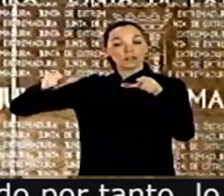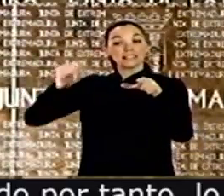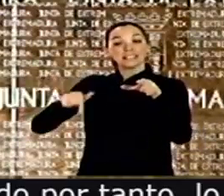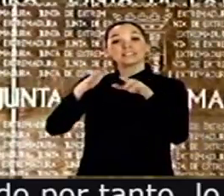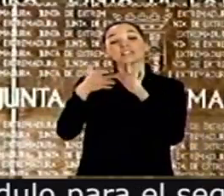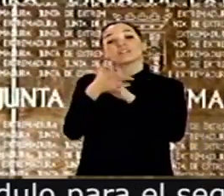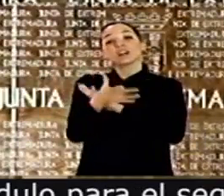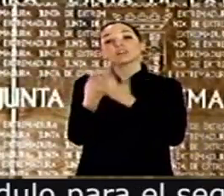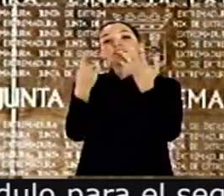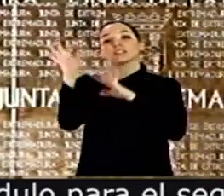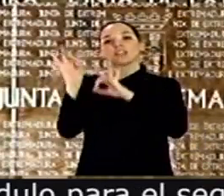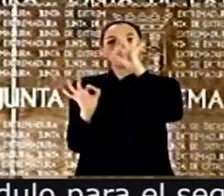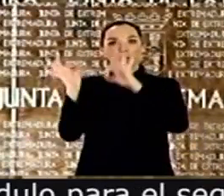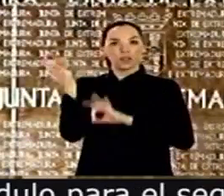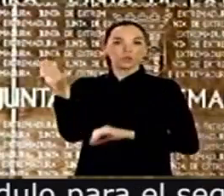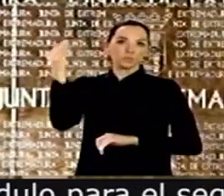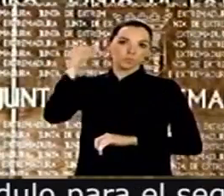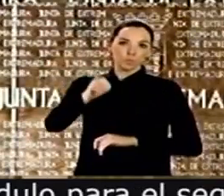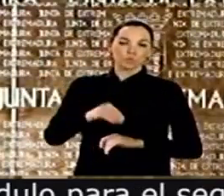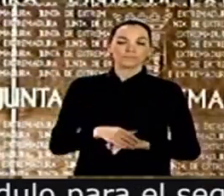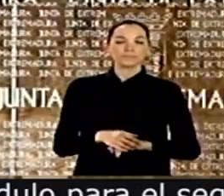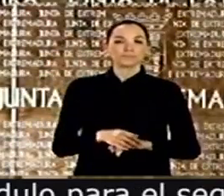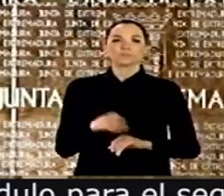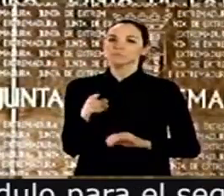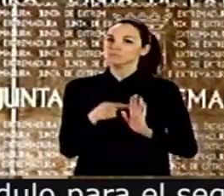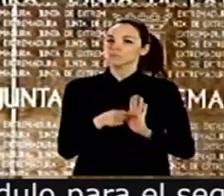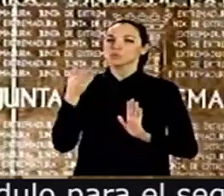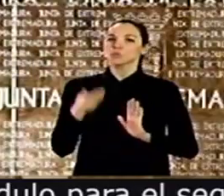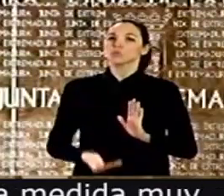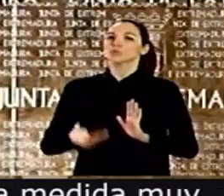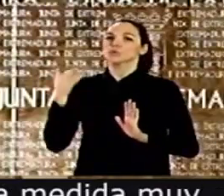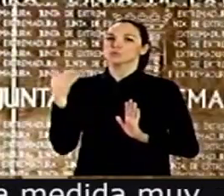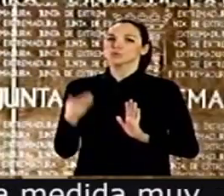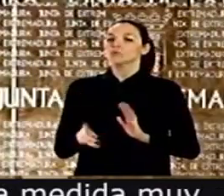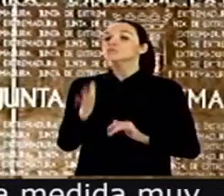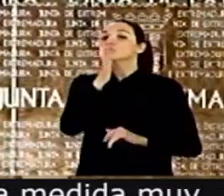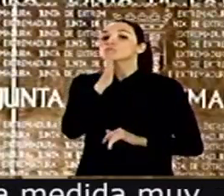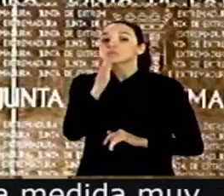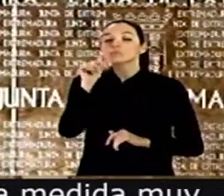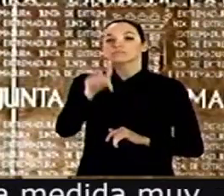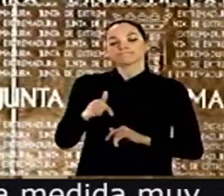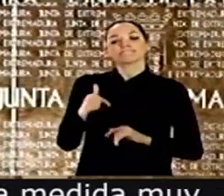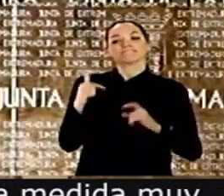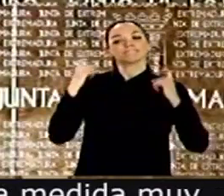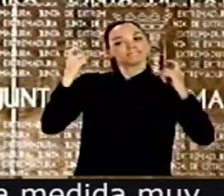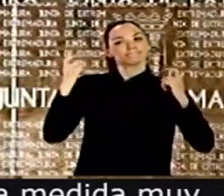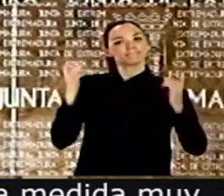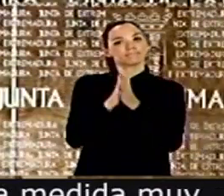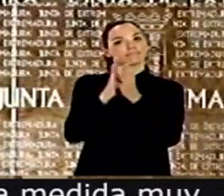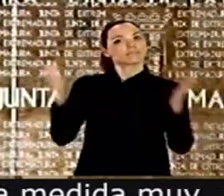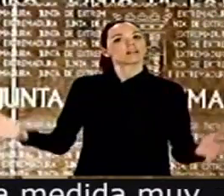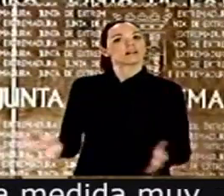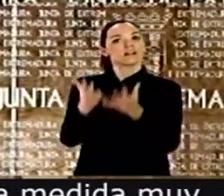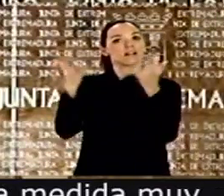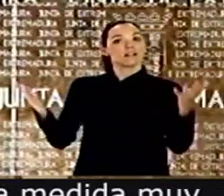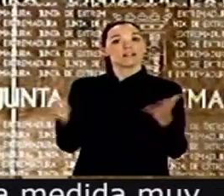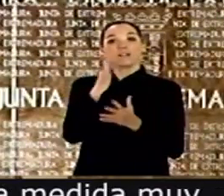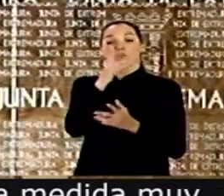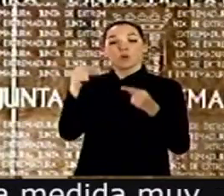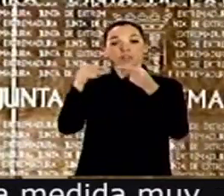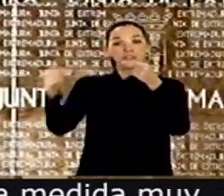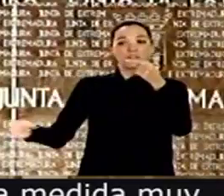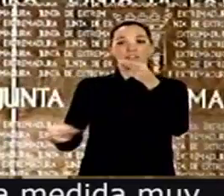60%. Una medida muy importante que viene a reforzar y a incrementar el déficit del aseguramiento